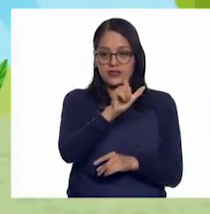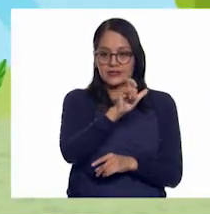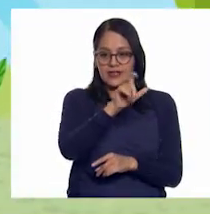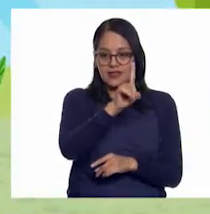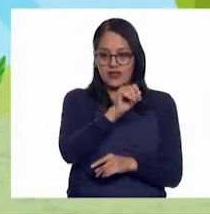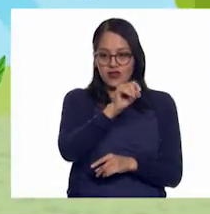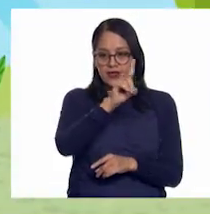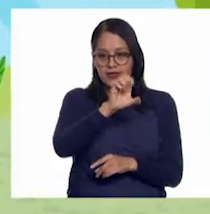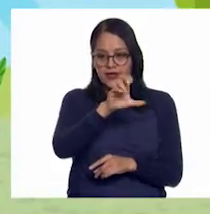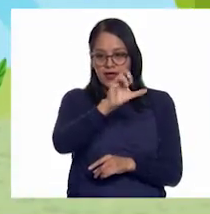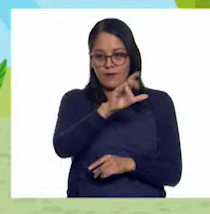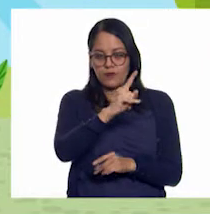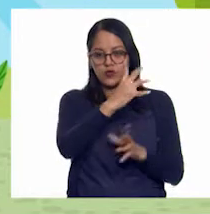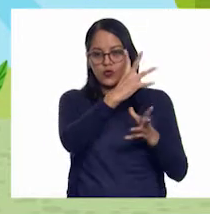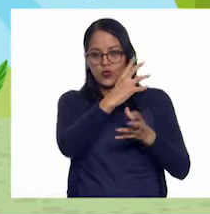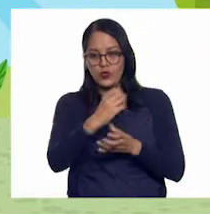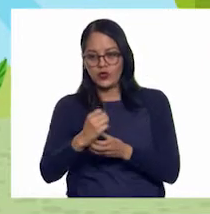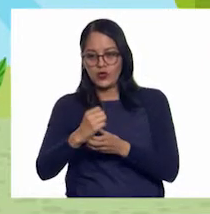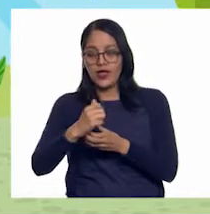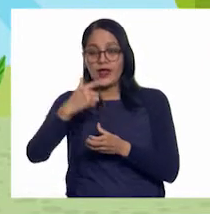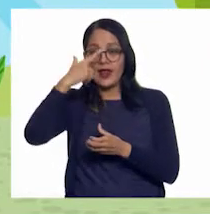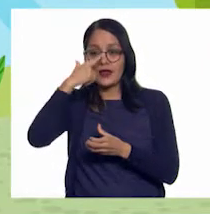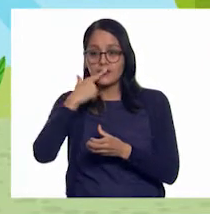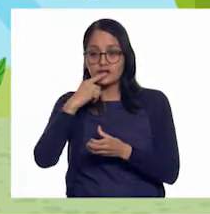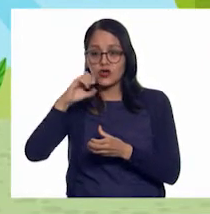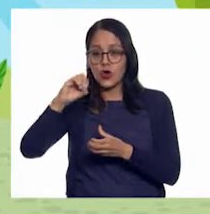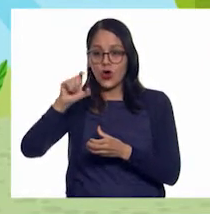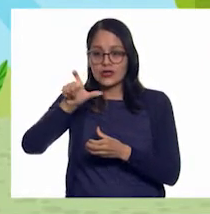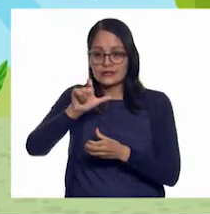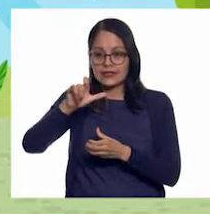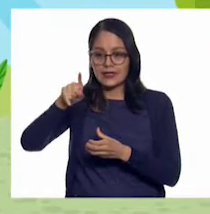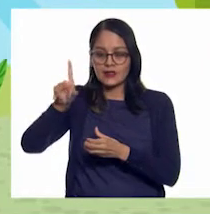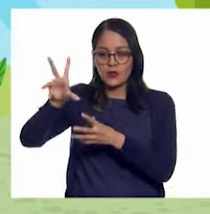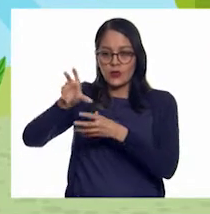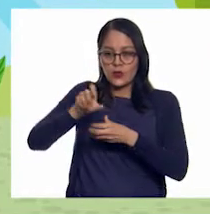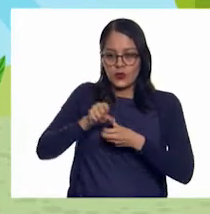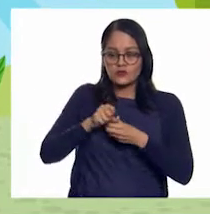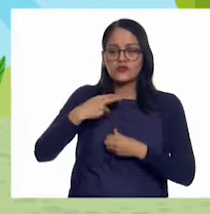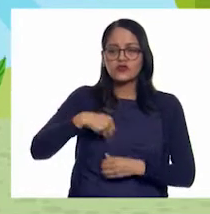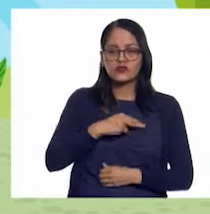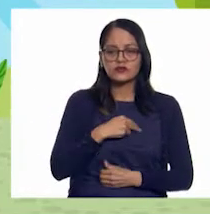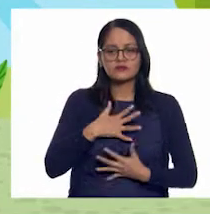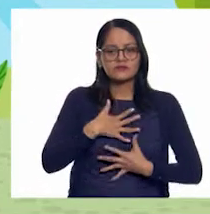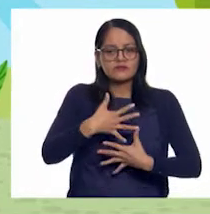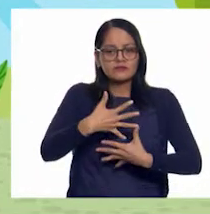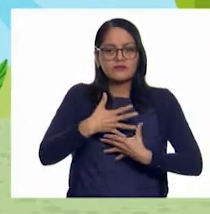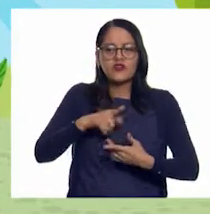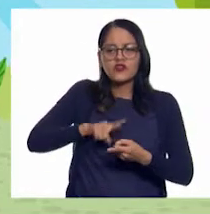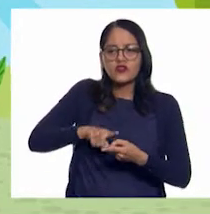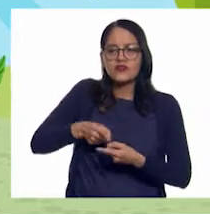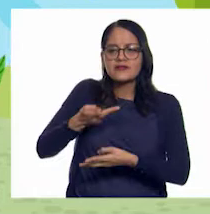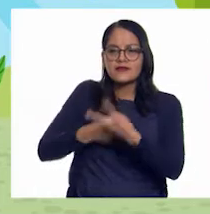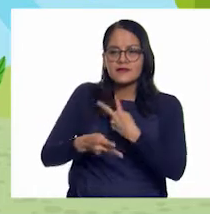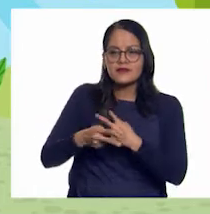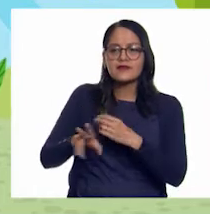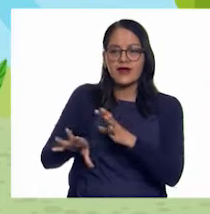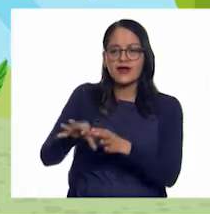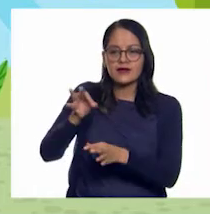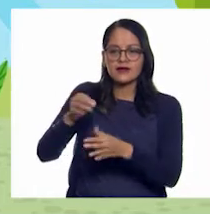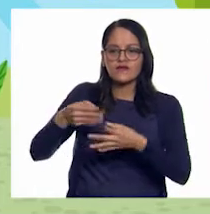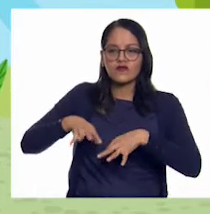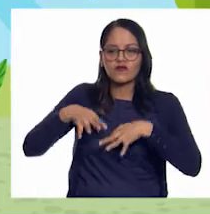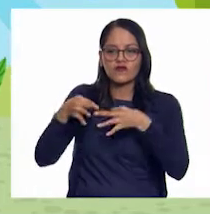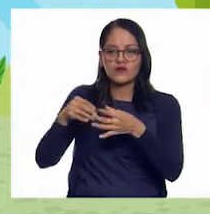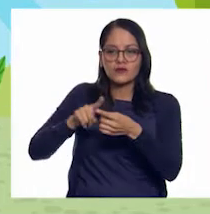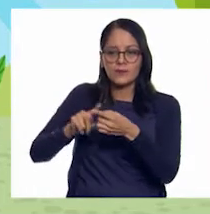y oxígeno por la noche. Todo el oxígeno que respiramos, O2, proviene de las plantas y se genera a